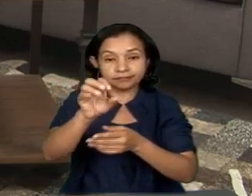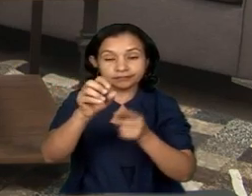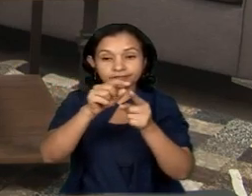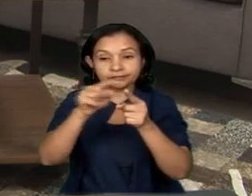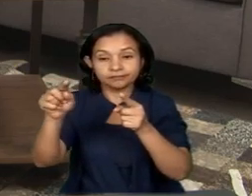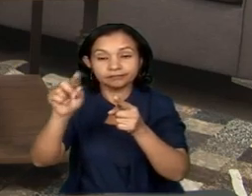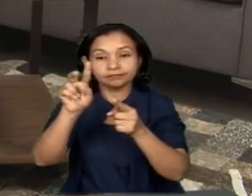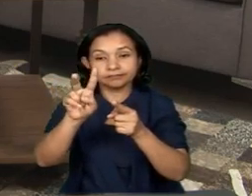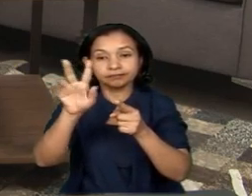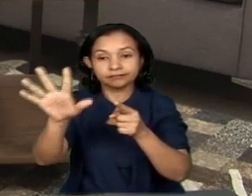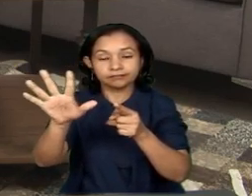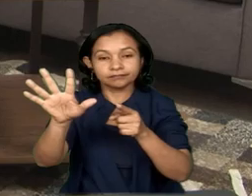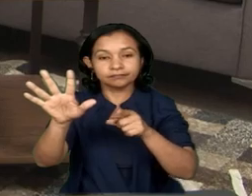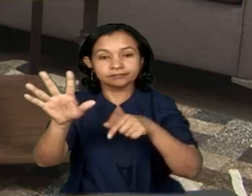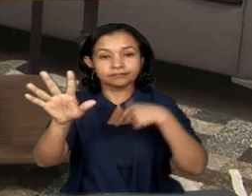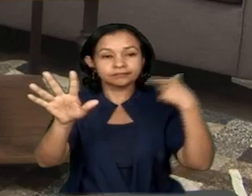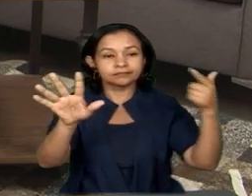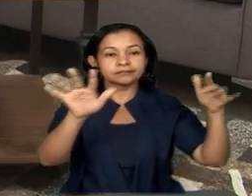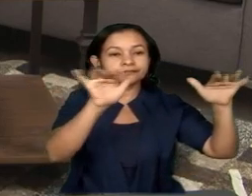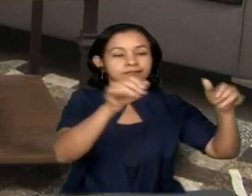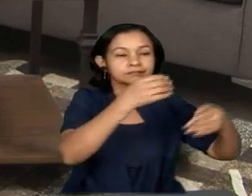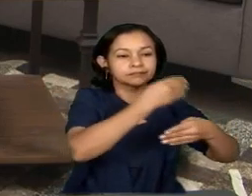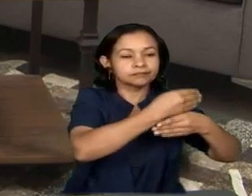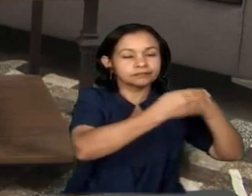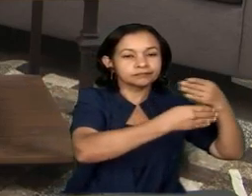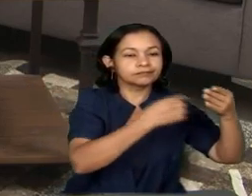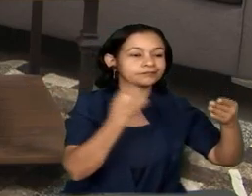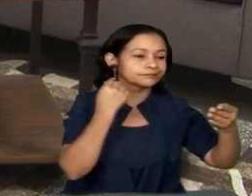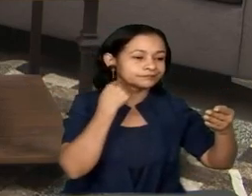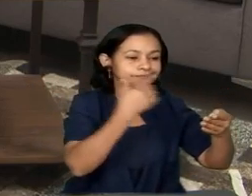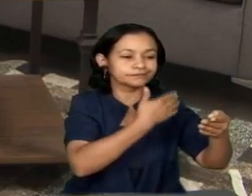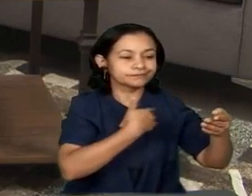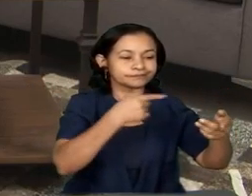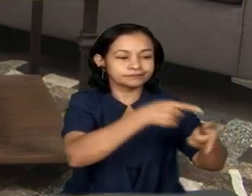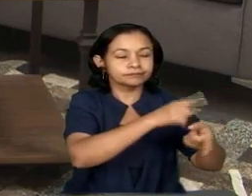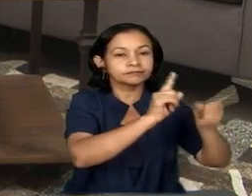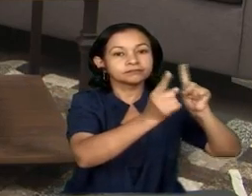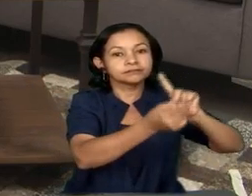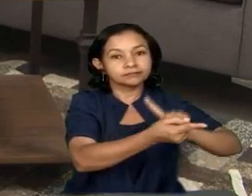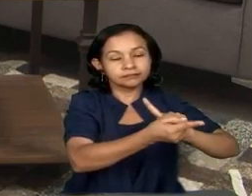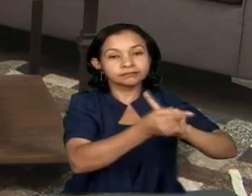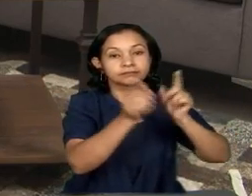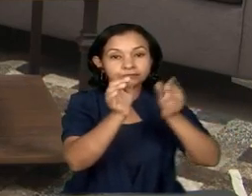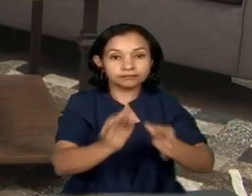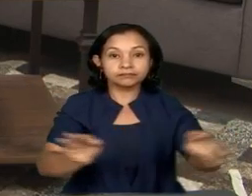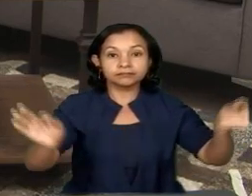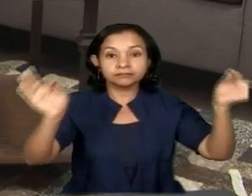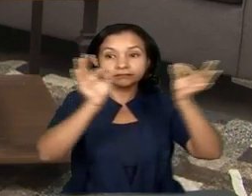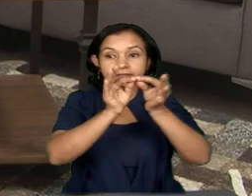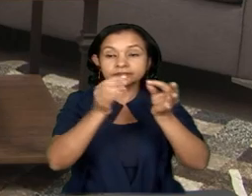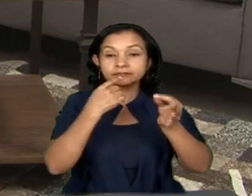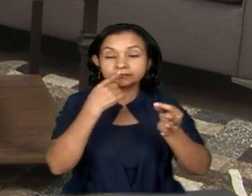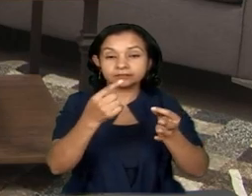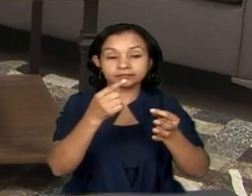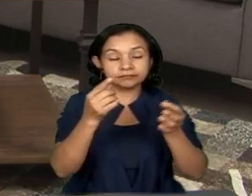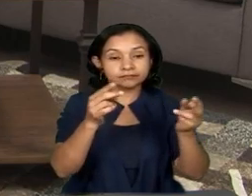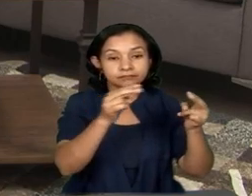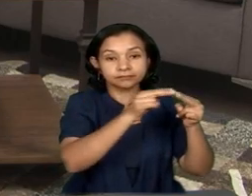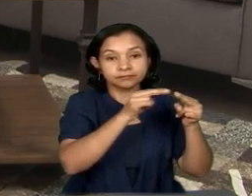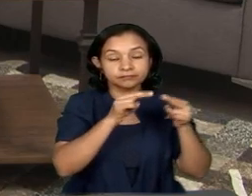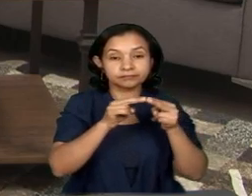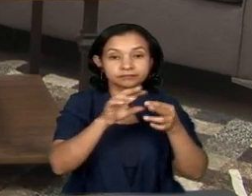por los 25, a los que ya le hiciste algo, siempre hay algo que mejorar. Y de ahí también importante, porque esto es todo un sistema, ¿no?